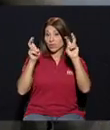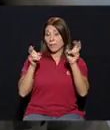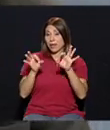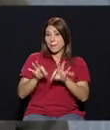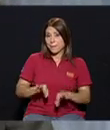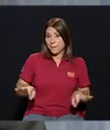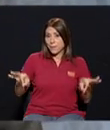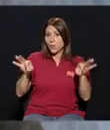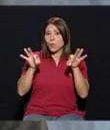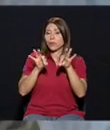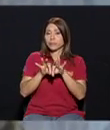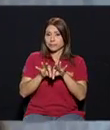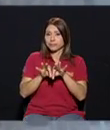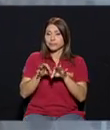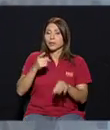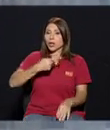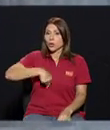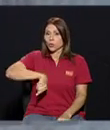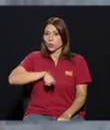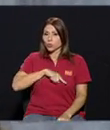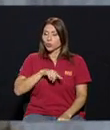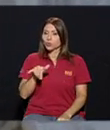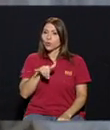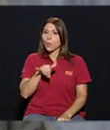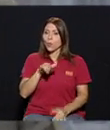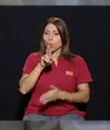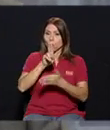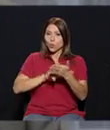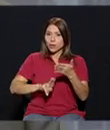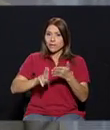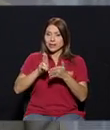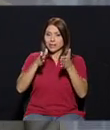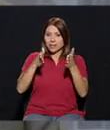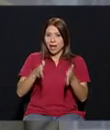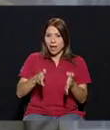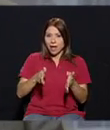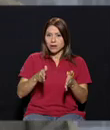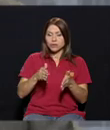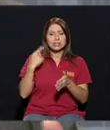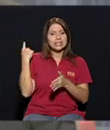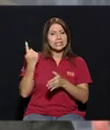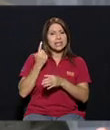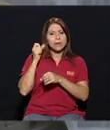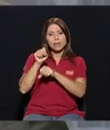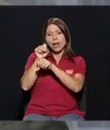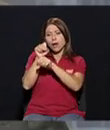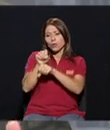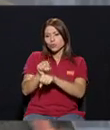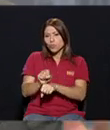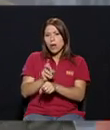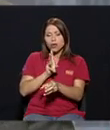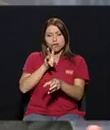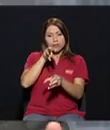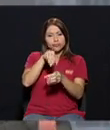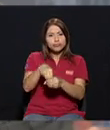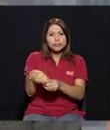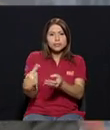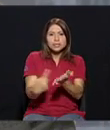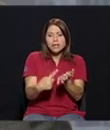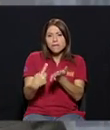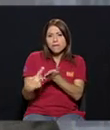Maribel, y desde luego que nosotros como universitarios, acostumbrados siempre a estar en el